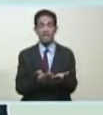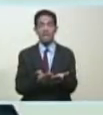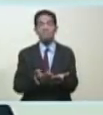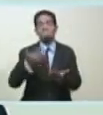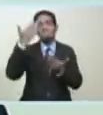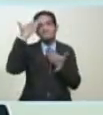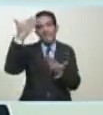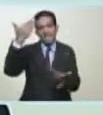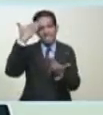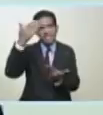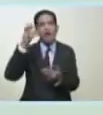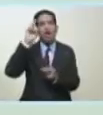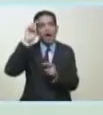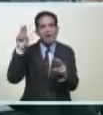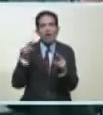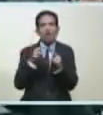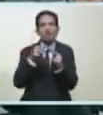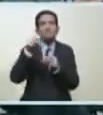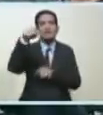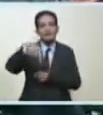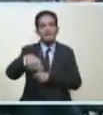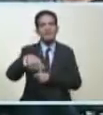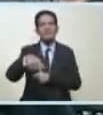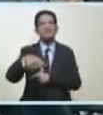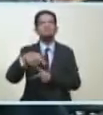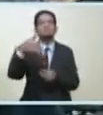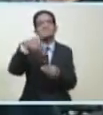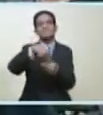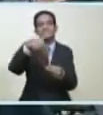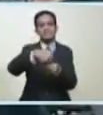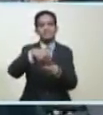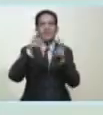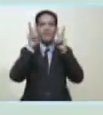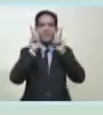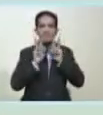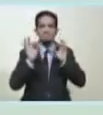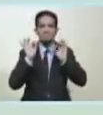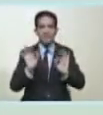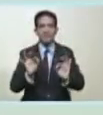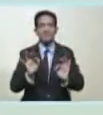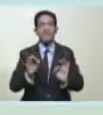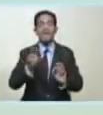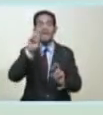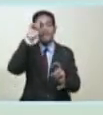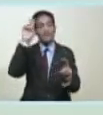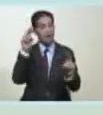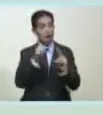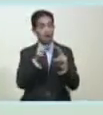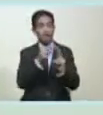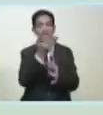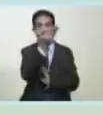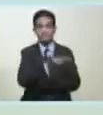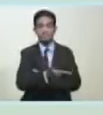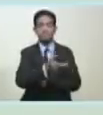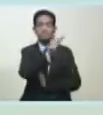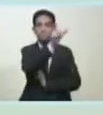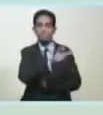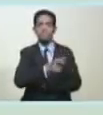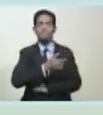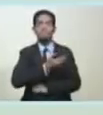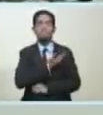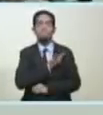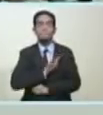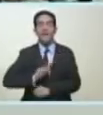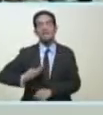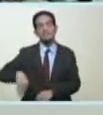venezolano, a reconocer las elecciones y a reconocer al presidente Nicolás Maduro para mejorar las relaciones.